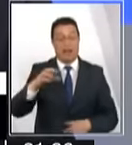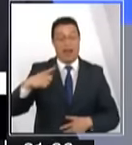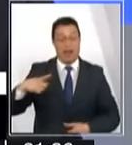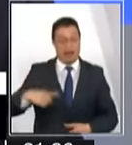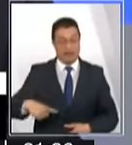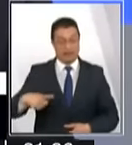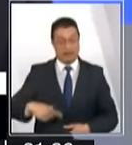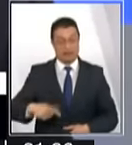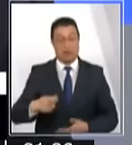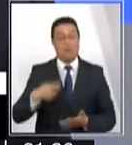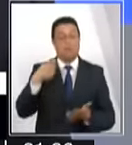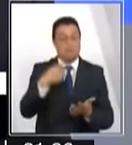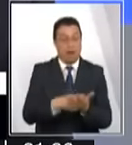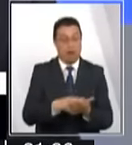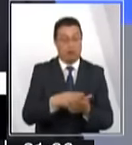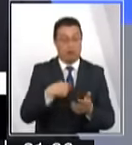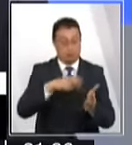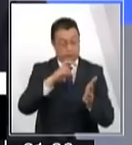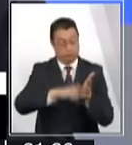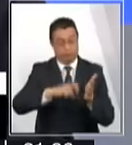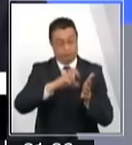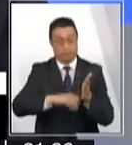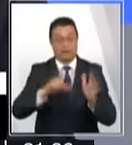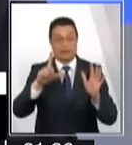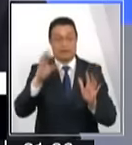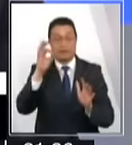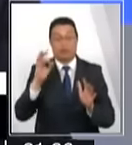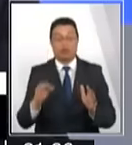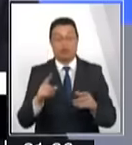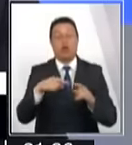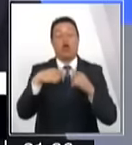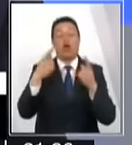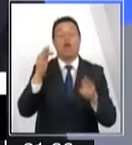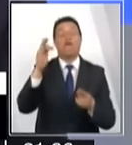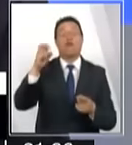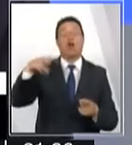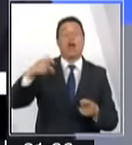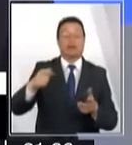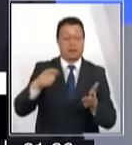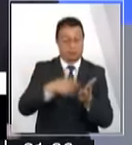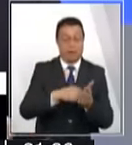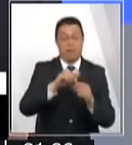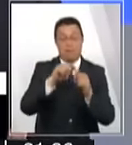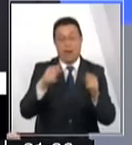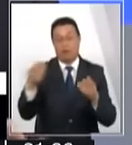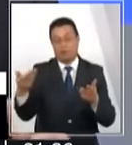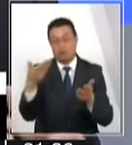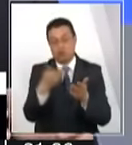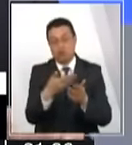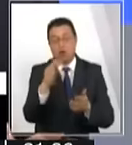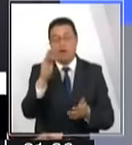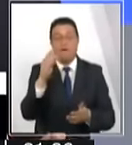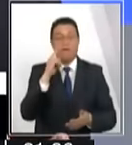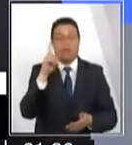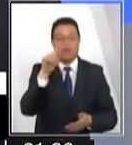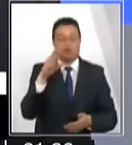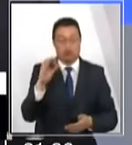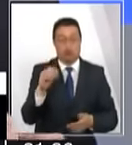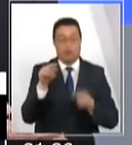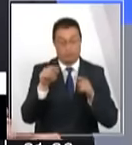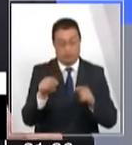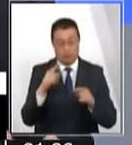financiadas por la cotización de salud y en el caso fonasa por las cotizaciones más aportes Fiscales la idea es que se